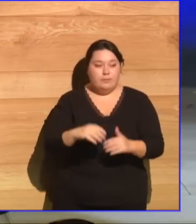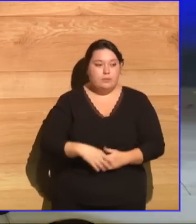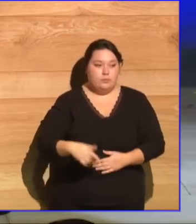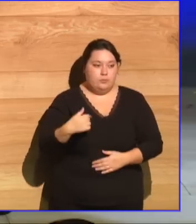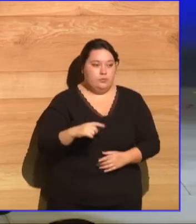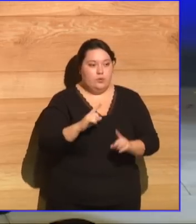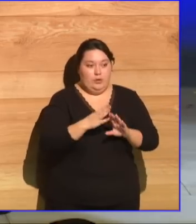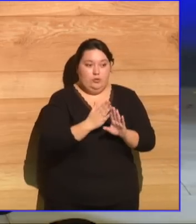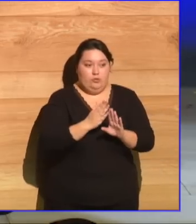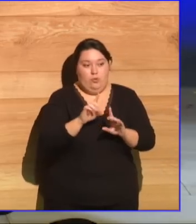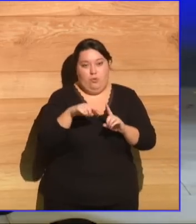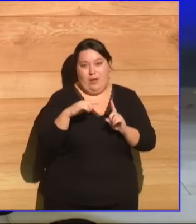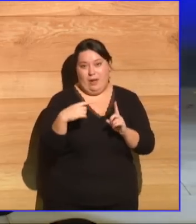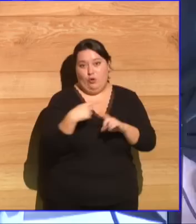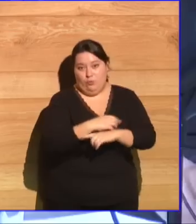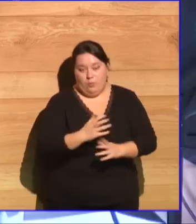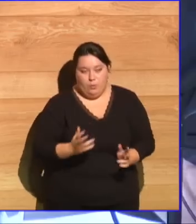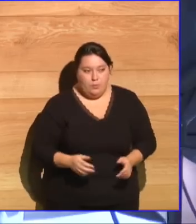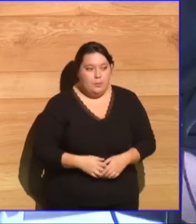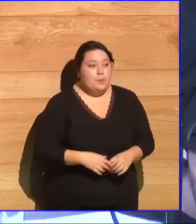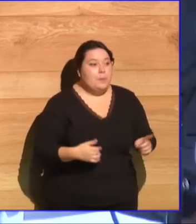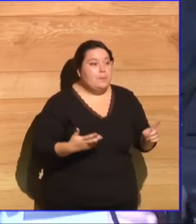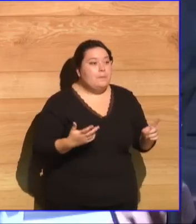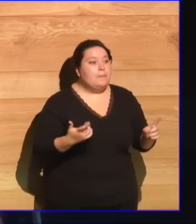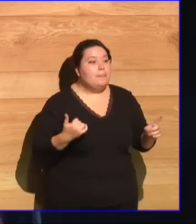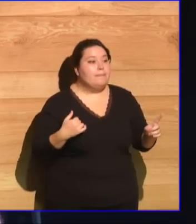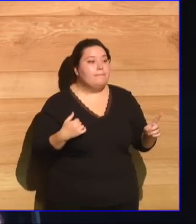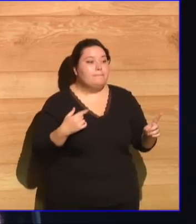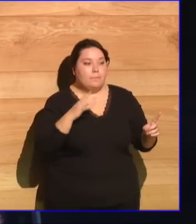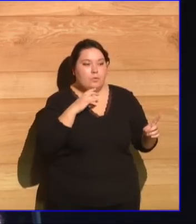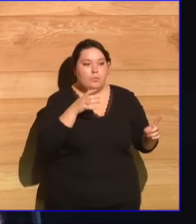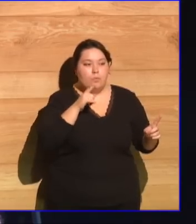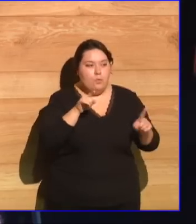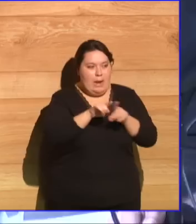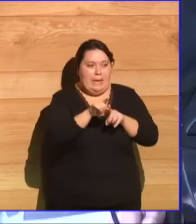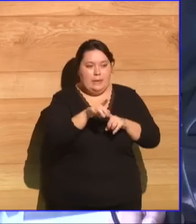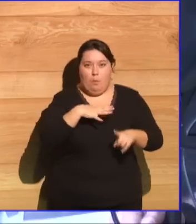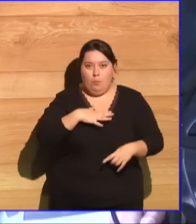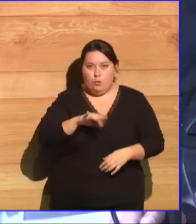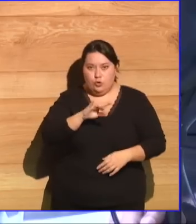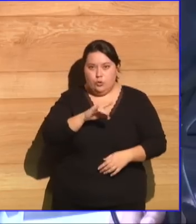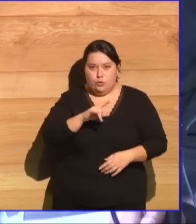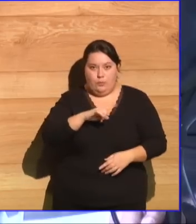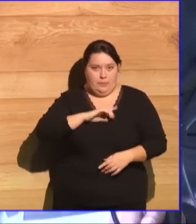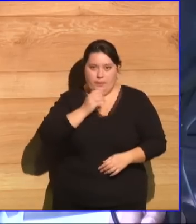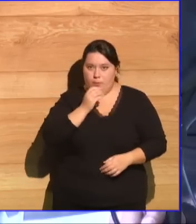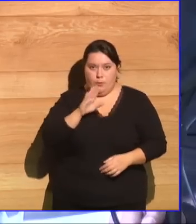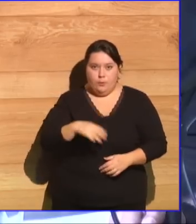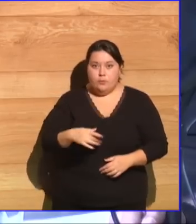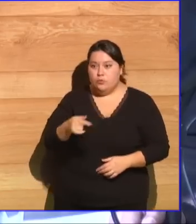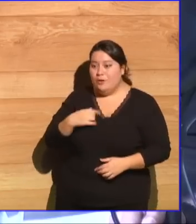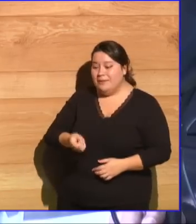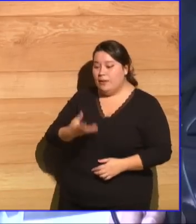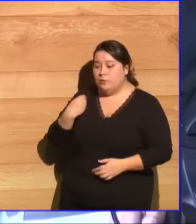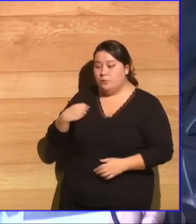a posteriori, en realidad he dicho Arturo, lo primero que me ha... ¿puedo hacer una crítica? Sí, sí, por supuesto. Yo Sí, no- es a mí sobre todo, No tengo tu talento